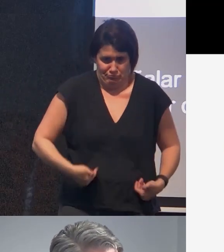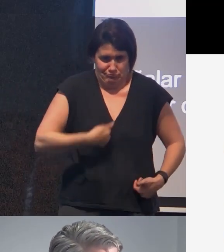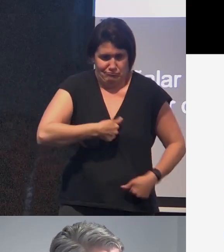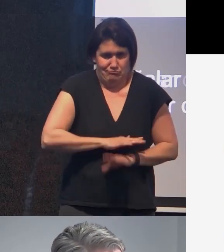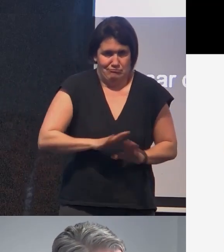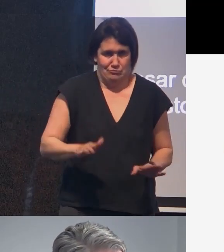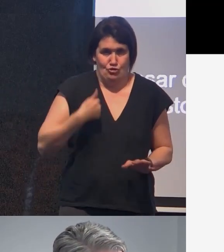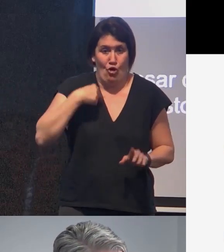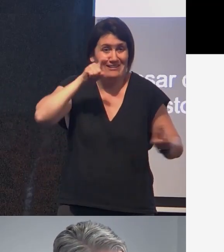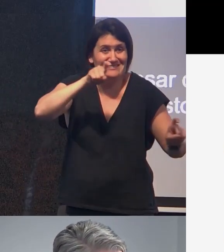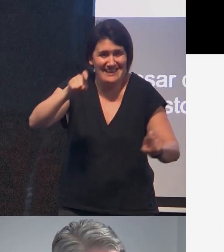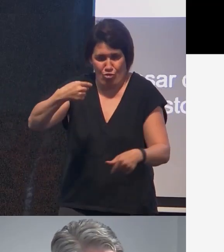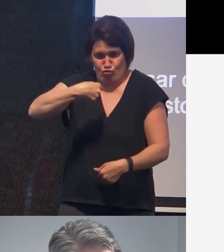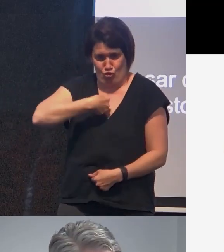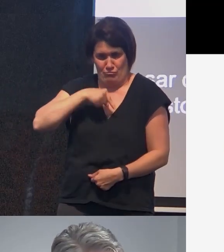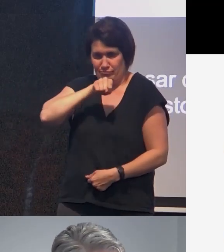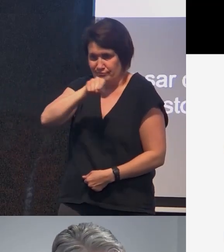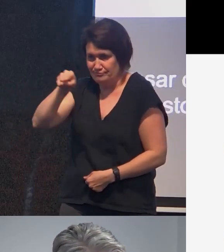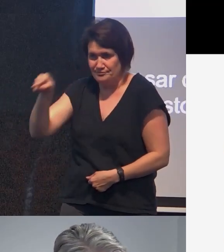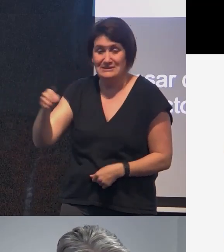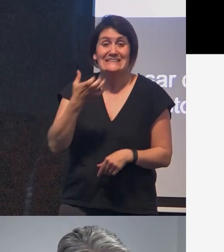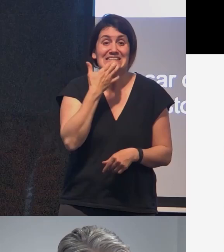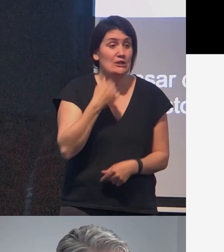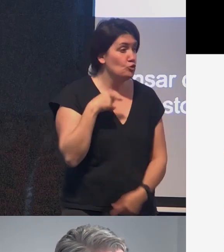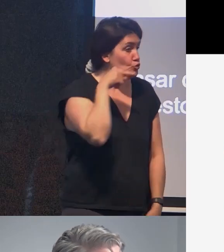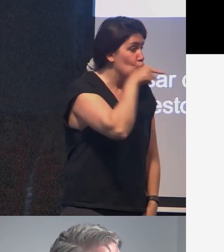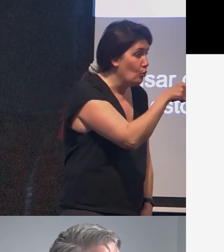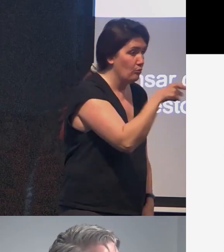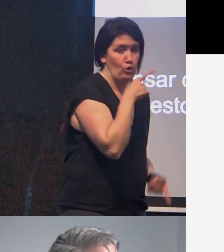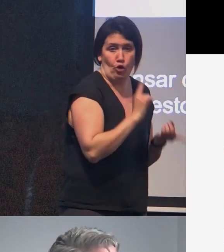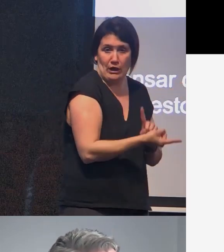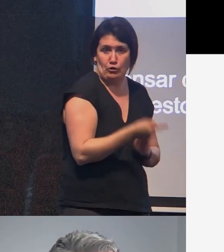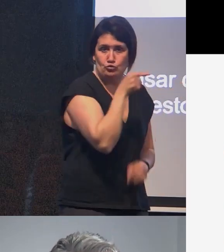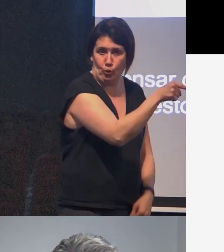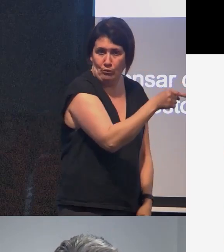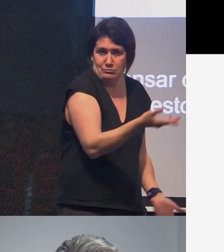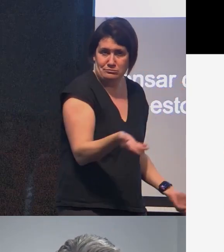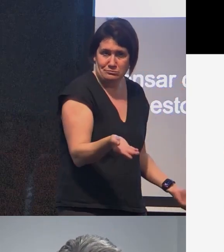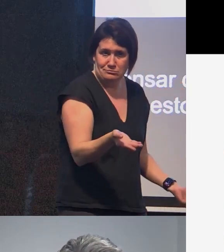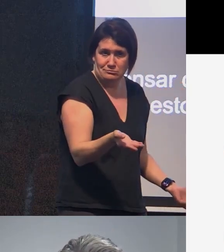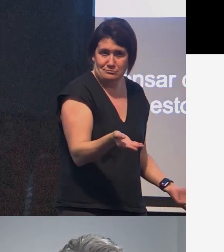estoy enseñando y tú, lo contrario.